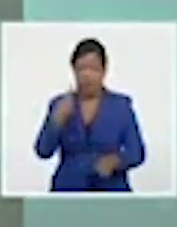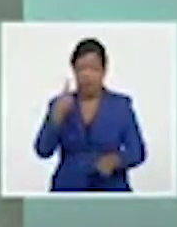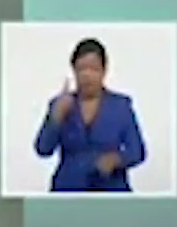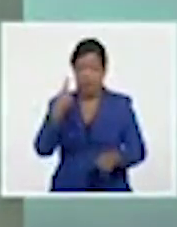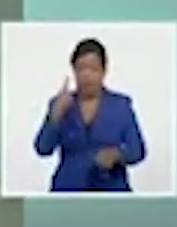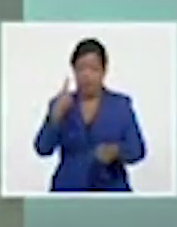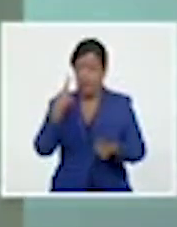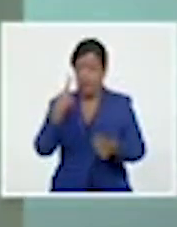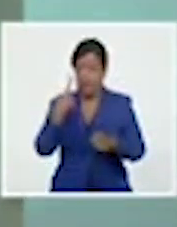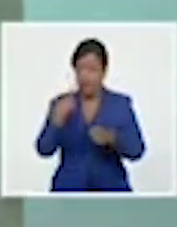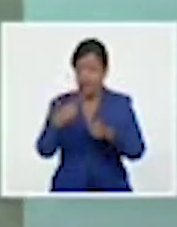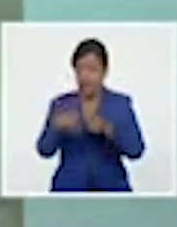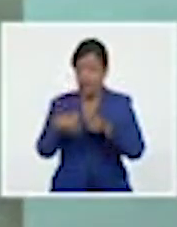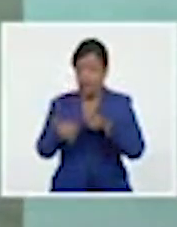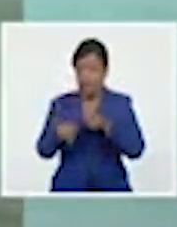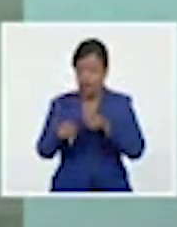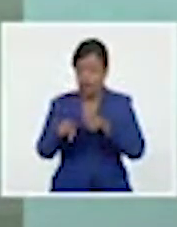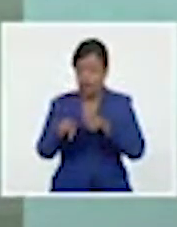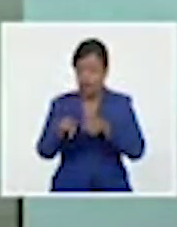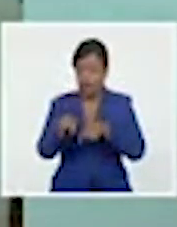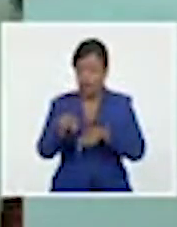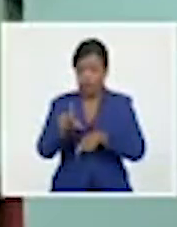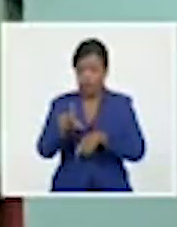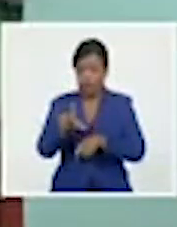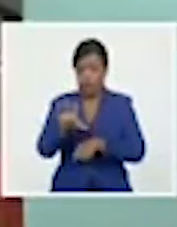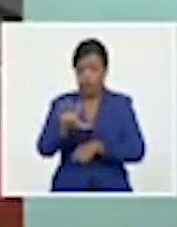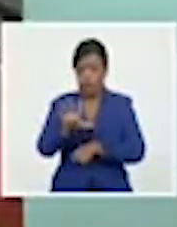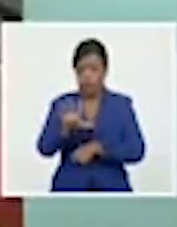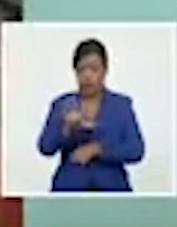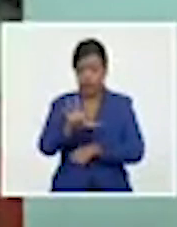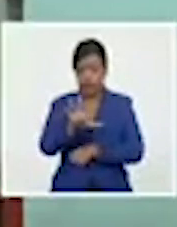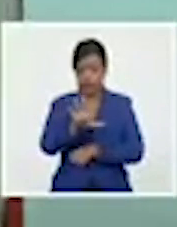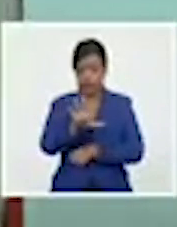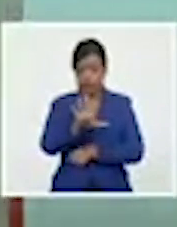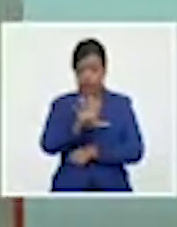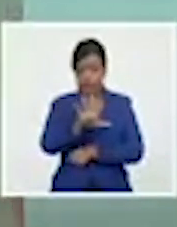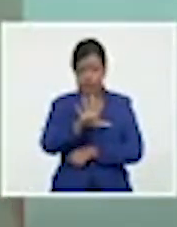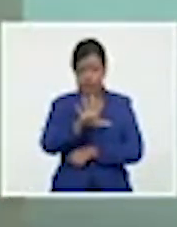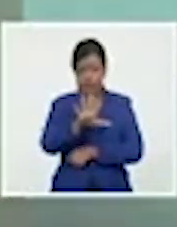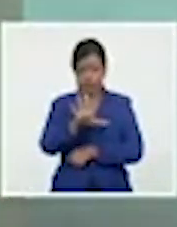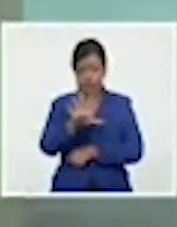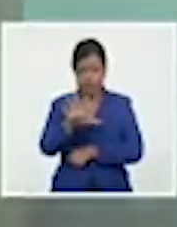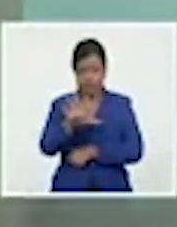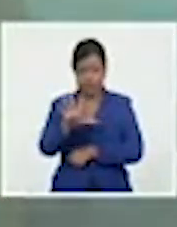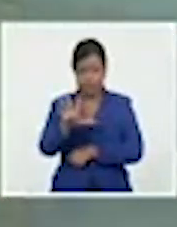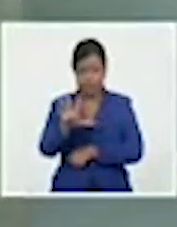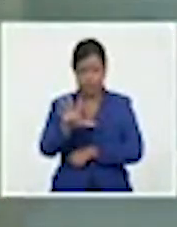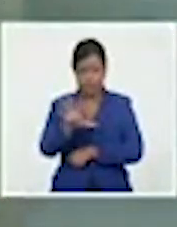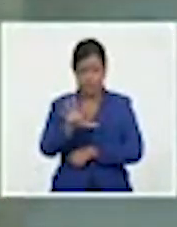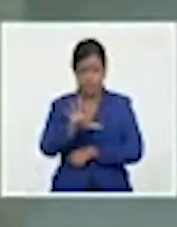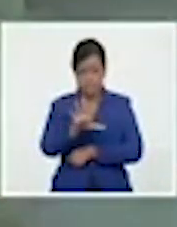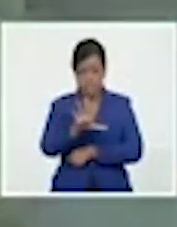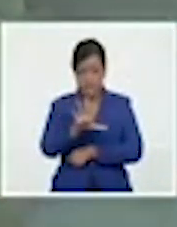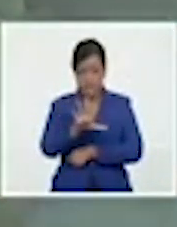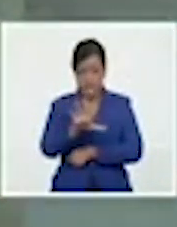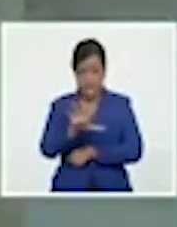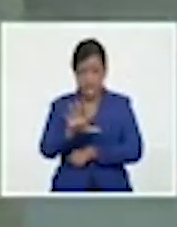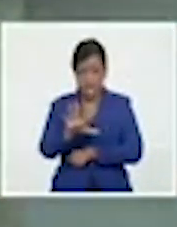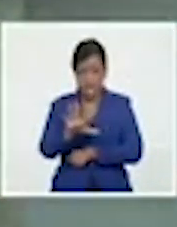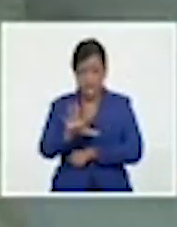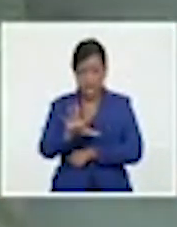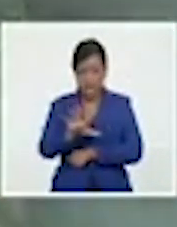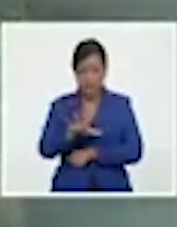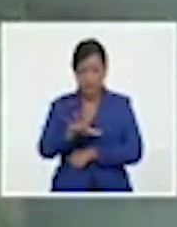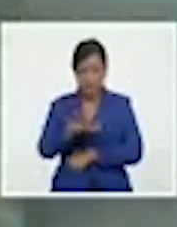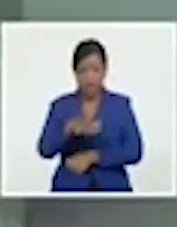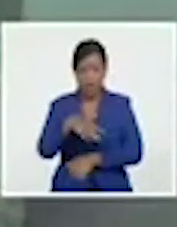Díganme, ¿qué doctor en Cuba aplica su mano contra la cabeza para bajar a